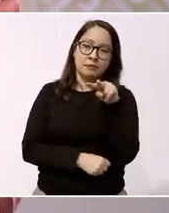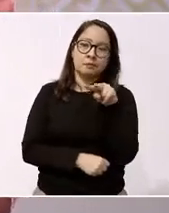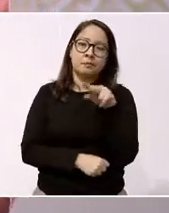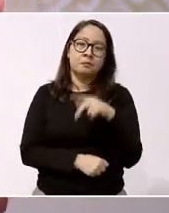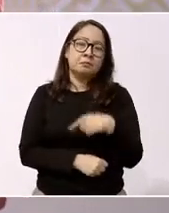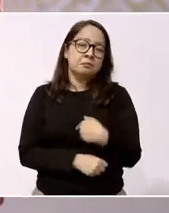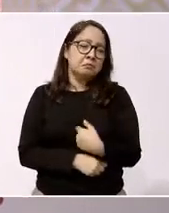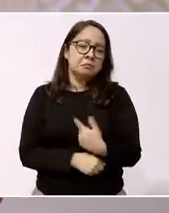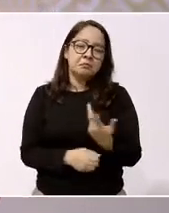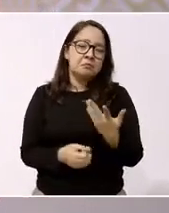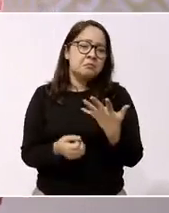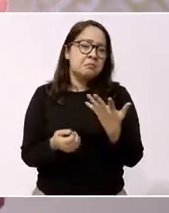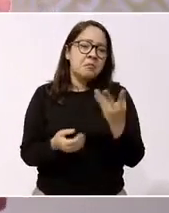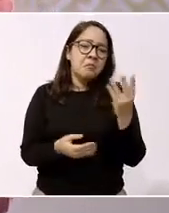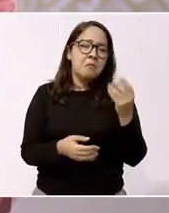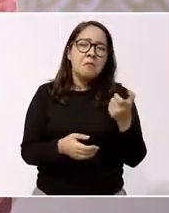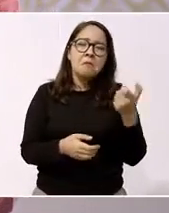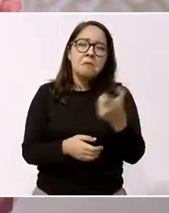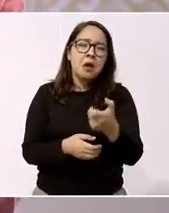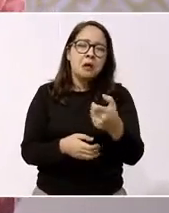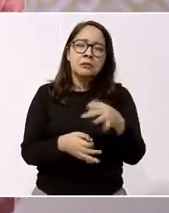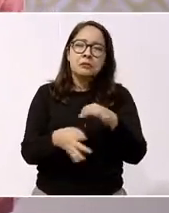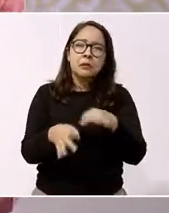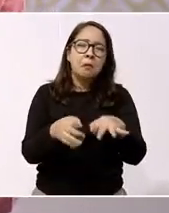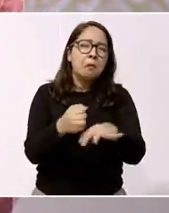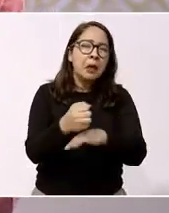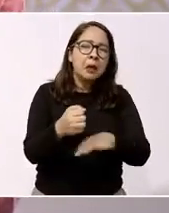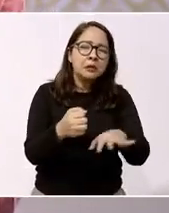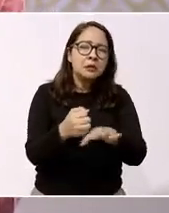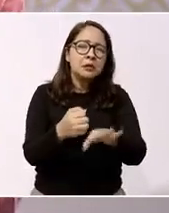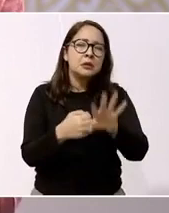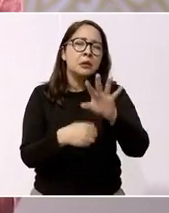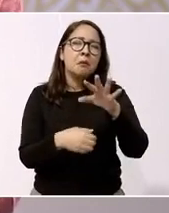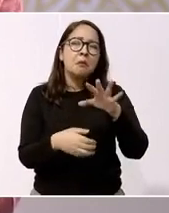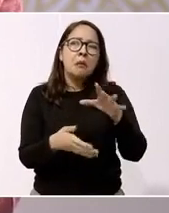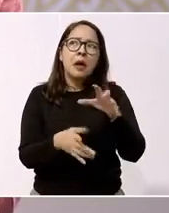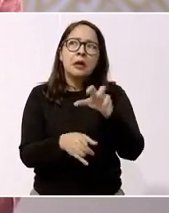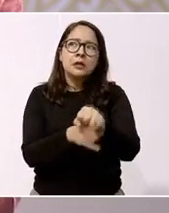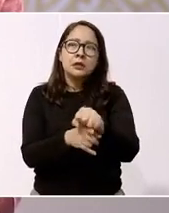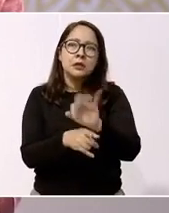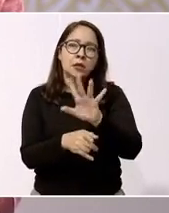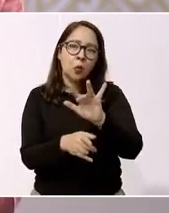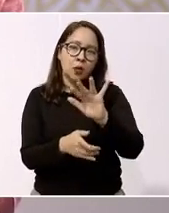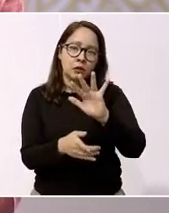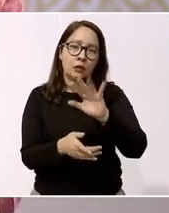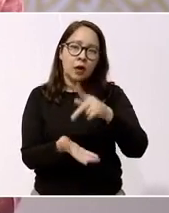un salario mínimo alcanzaba para comprar 50 kilos de tortilla.